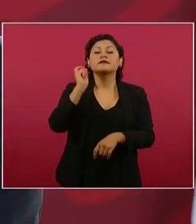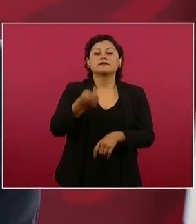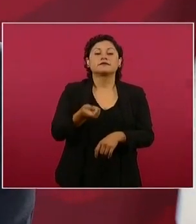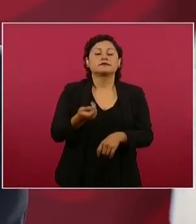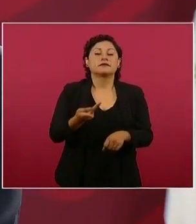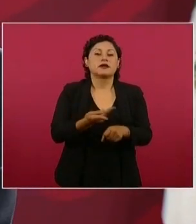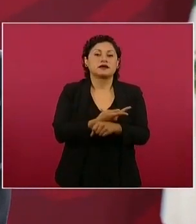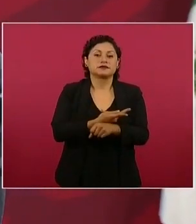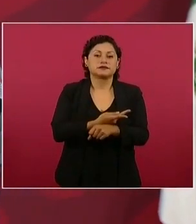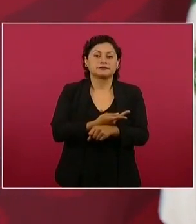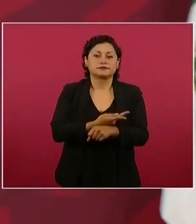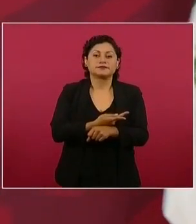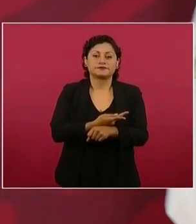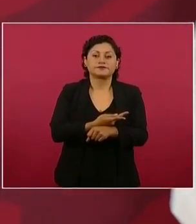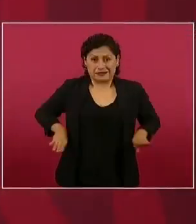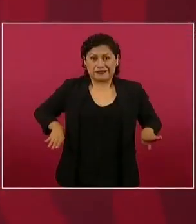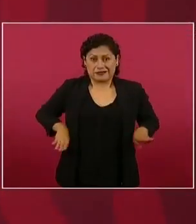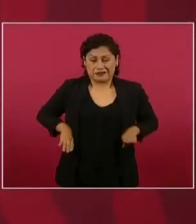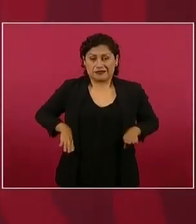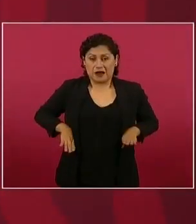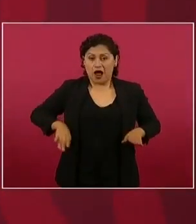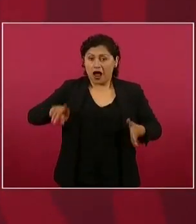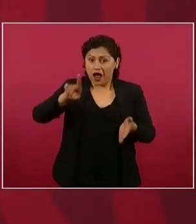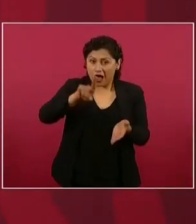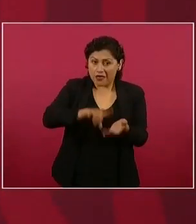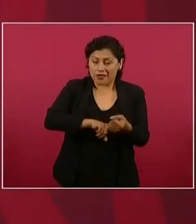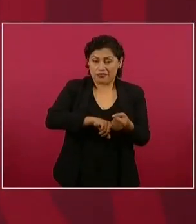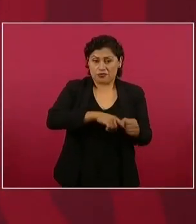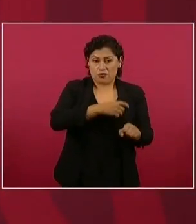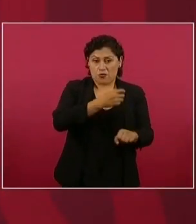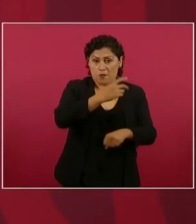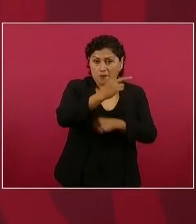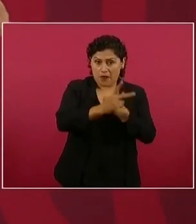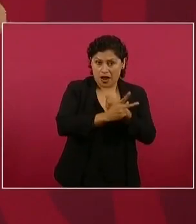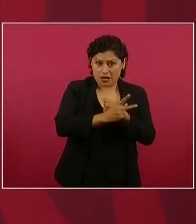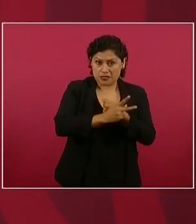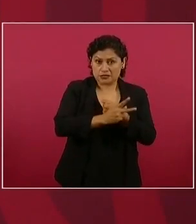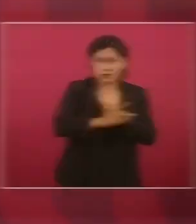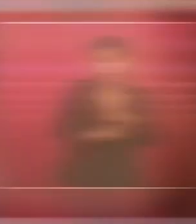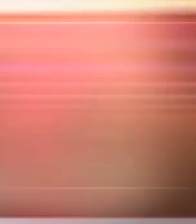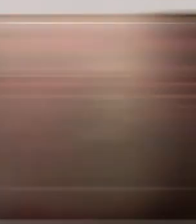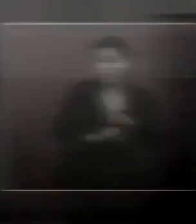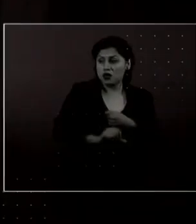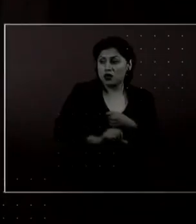la xenofobia para obtener votos.